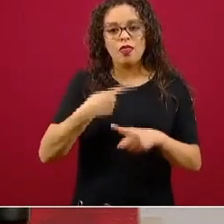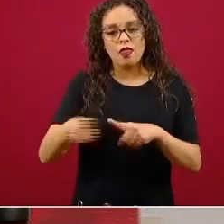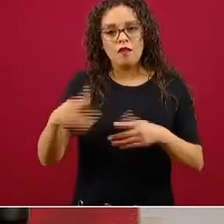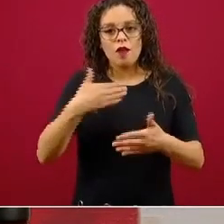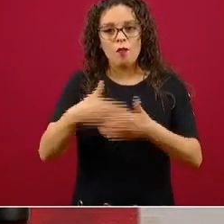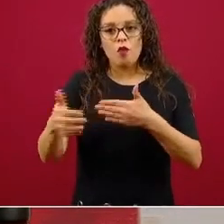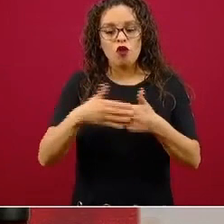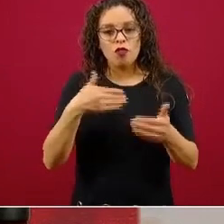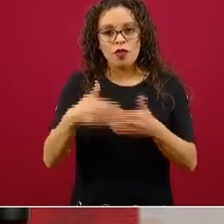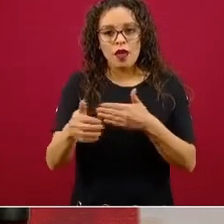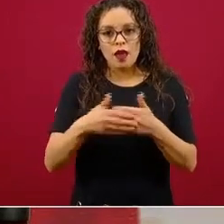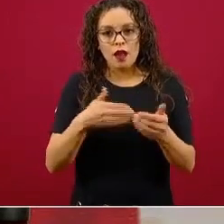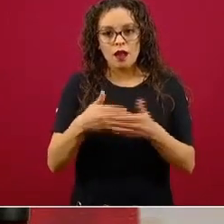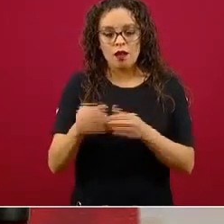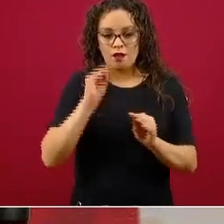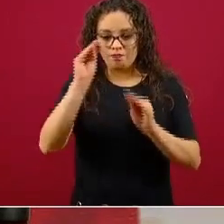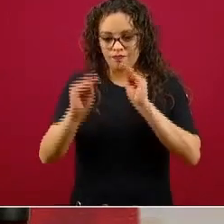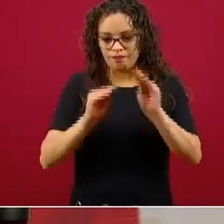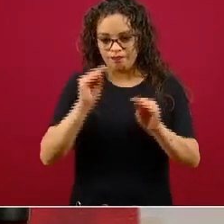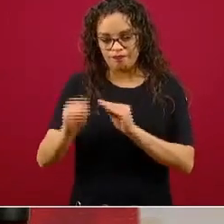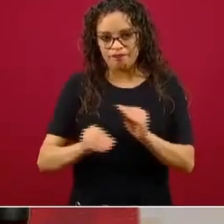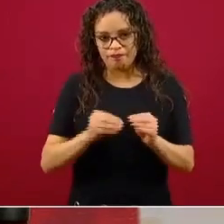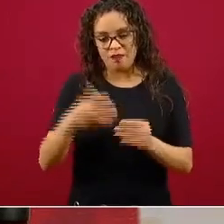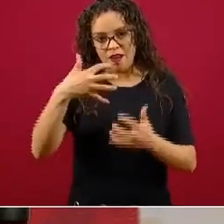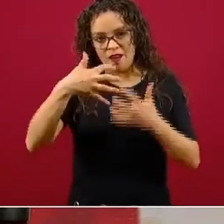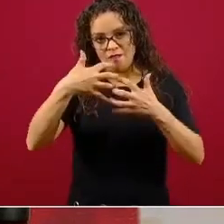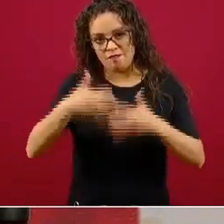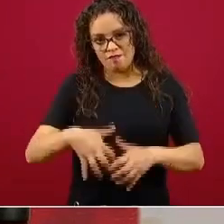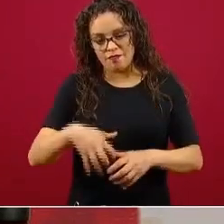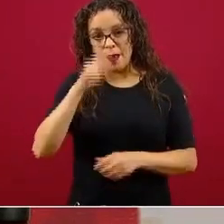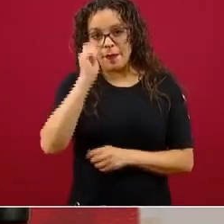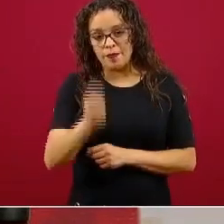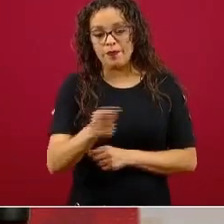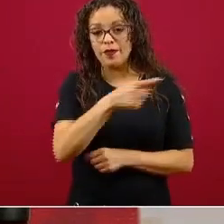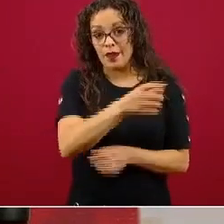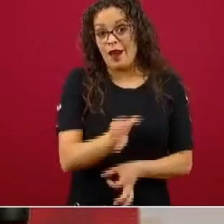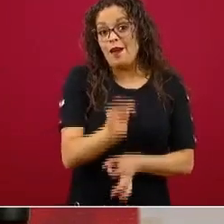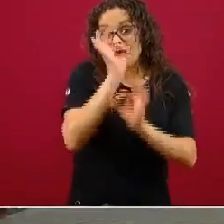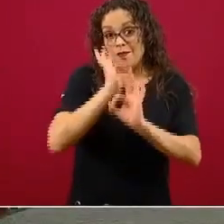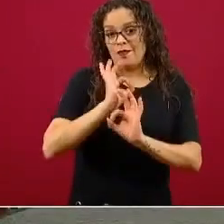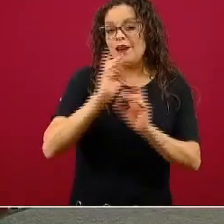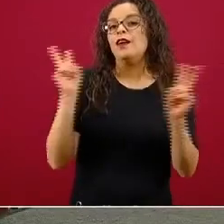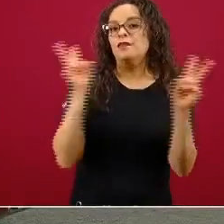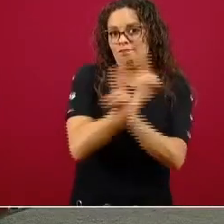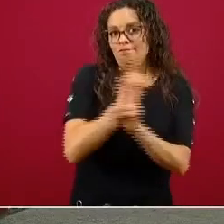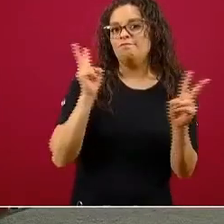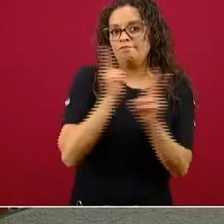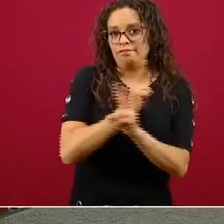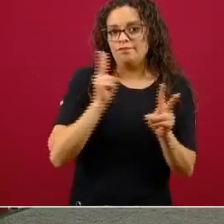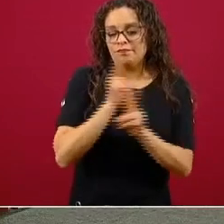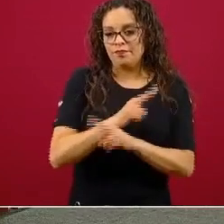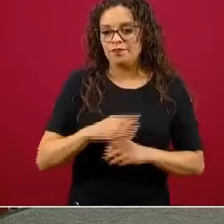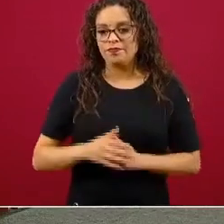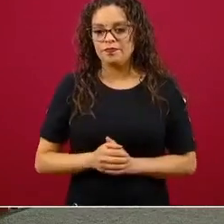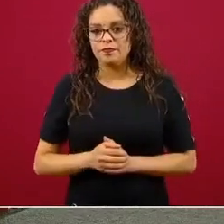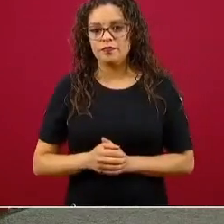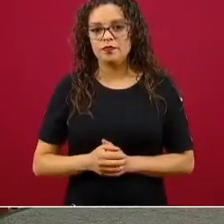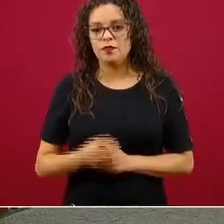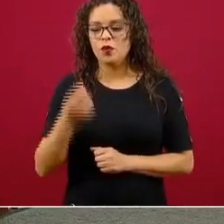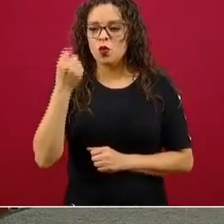mecánico invasivo. Algunos estaban en un estado de prototipo, es decir, un estado muy limitado o